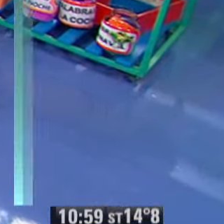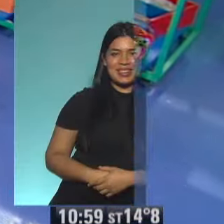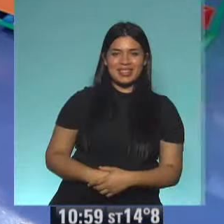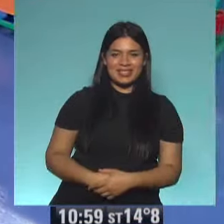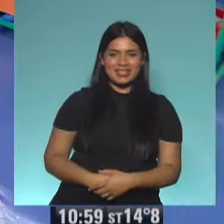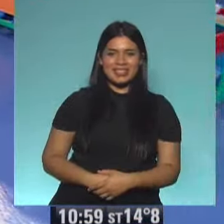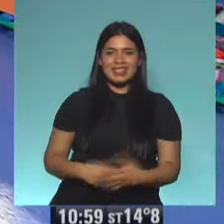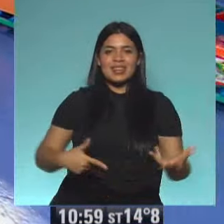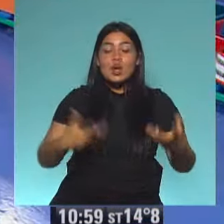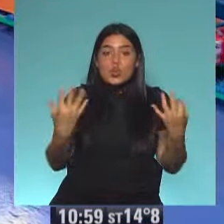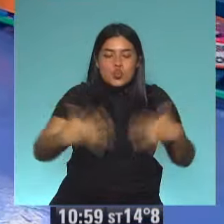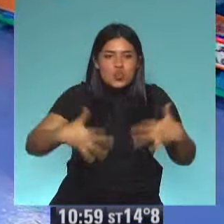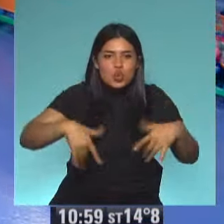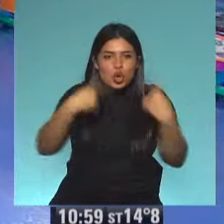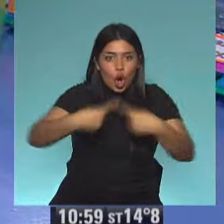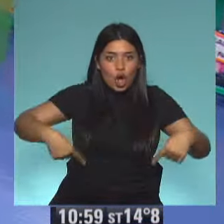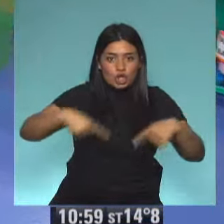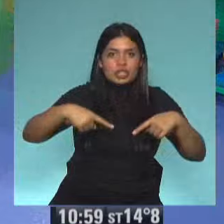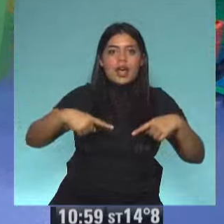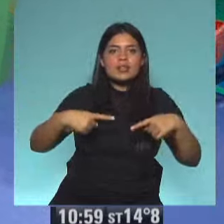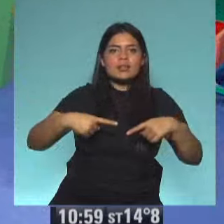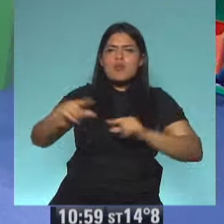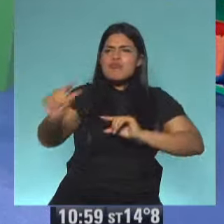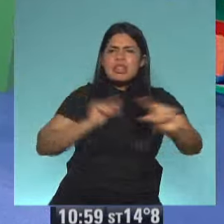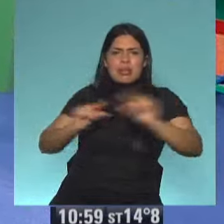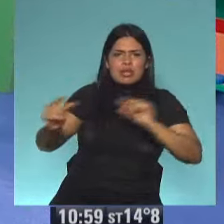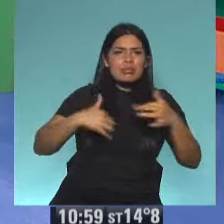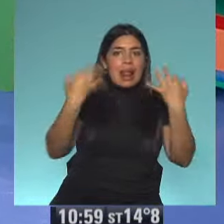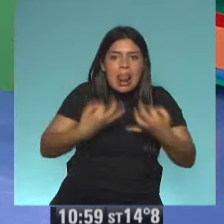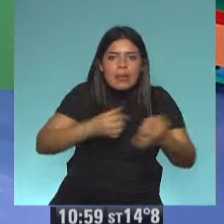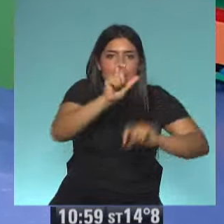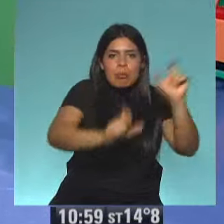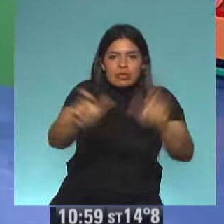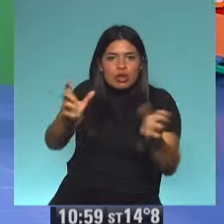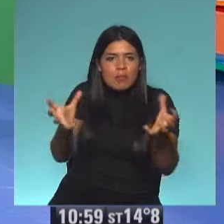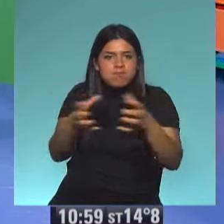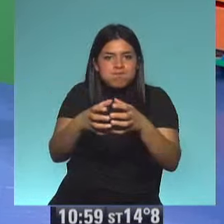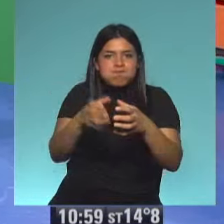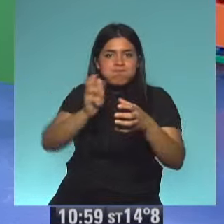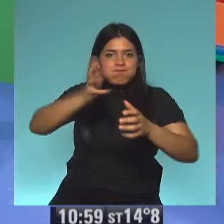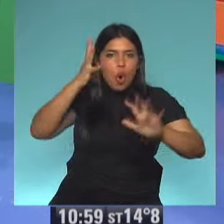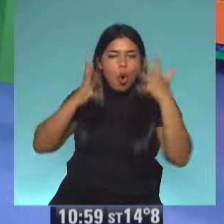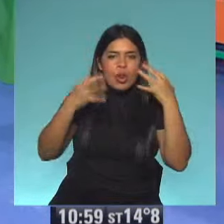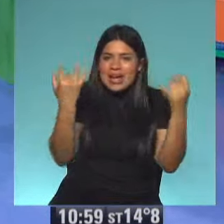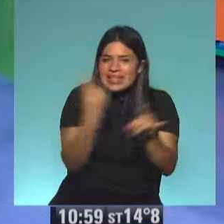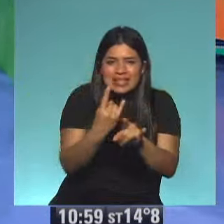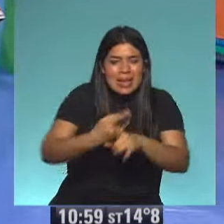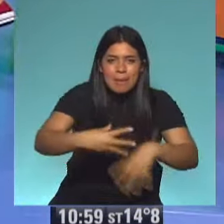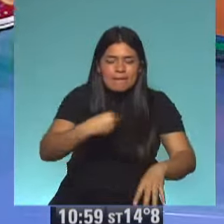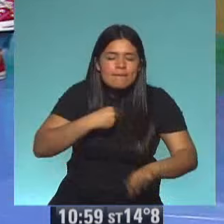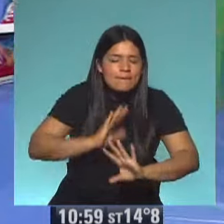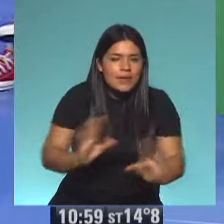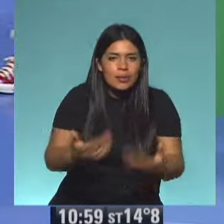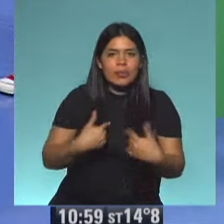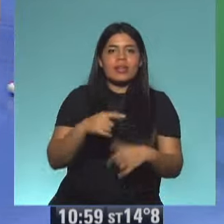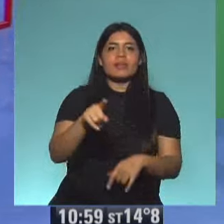fileteado, y me contaron un montón de cosas de las murgas. Los murgueros son muy apasionados. Enseguida me contaron un montón de cosas. Ya, por ejemplo, mirando el